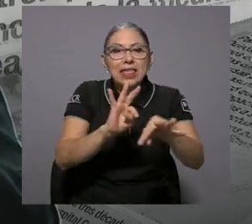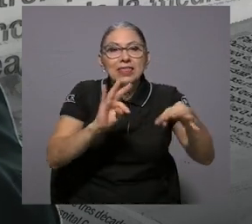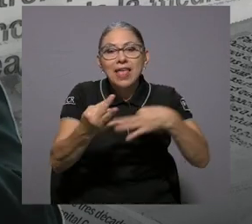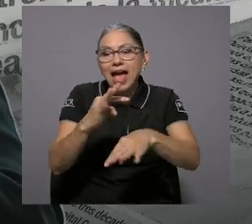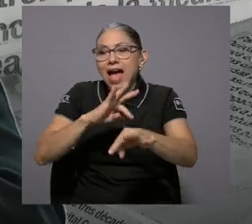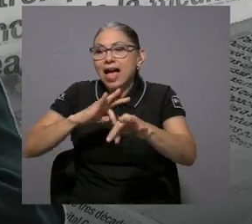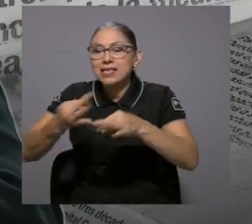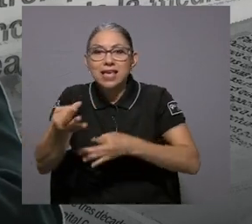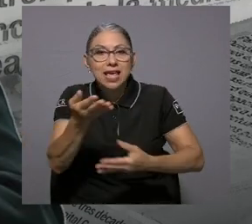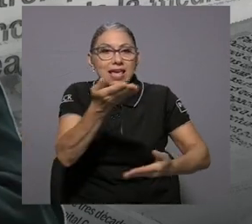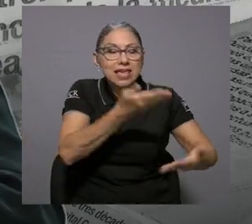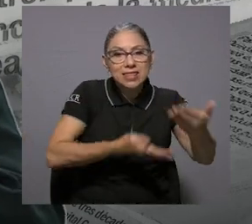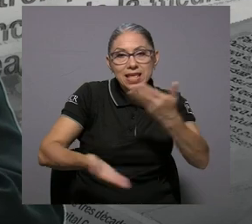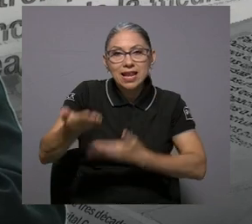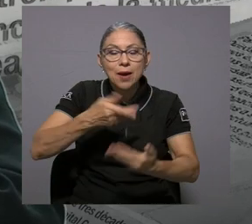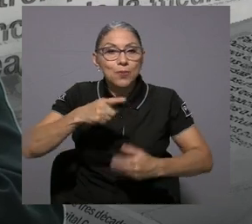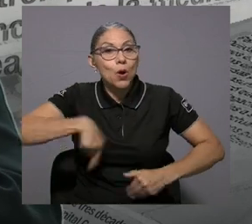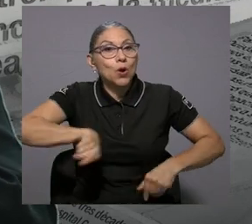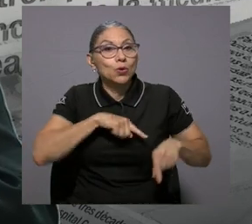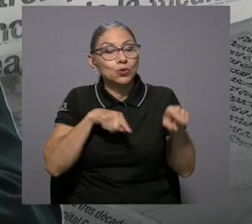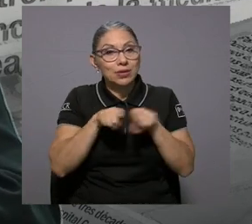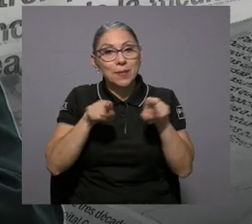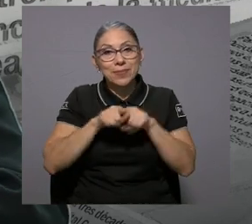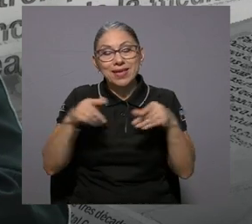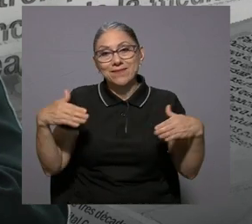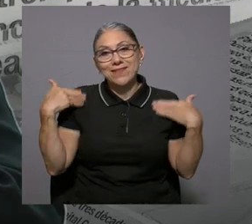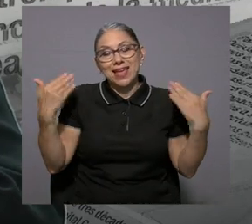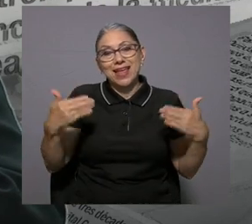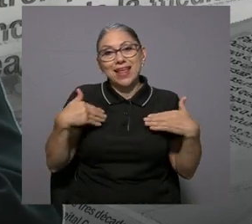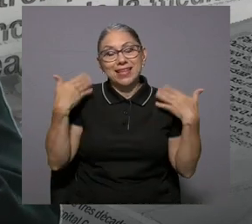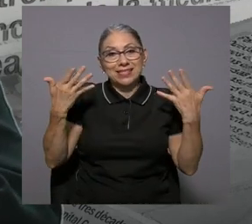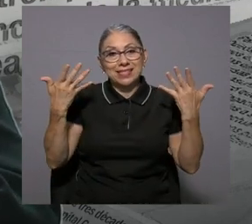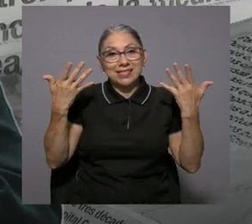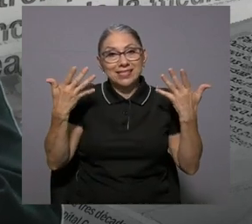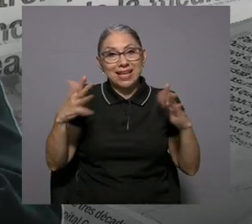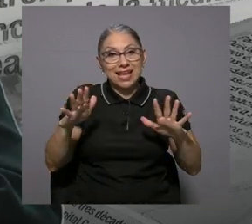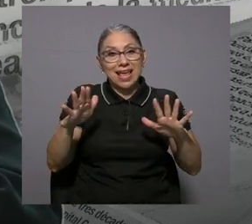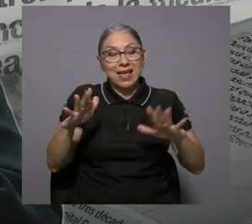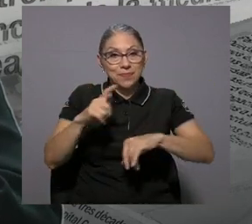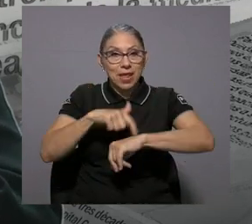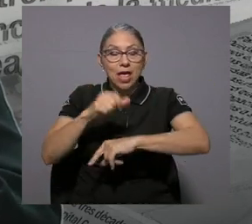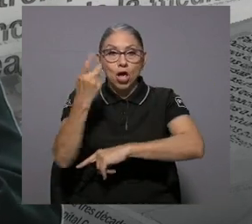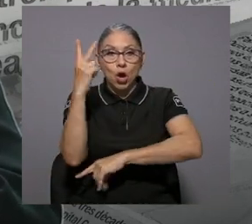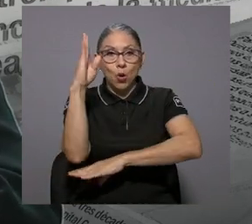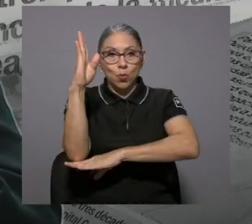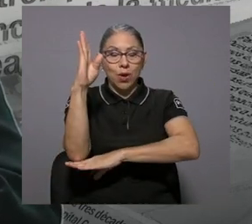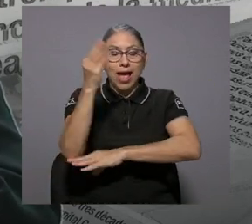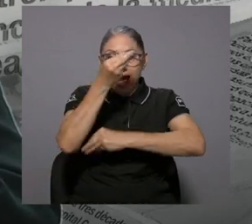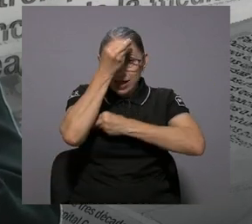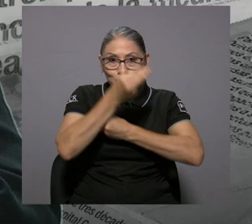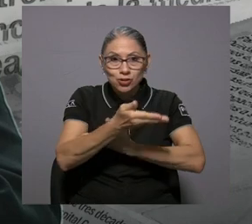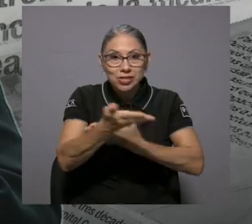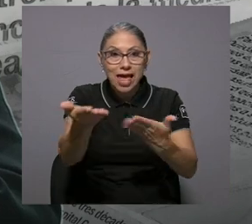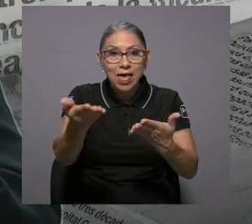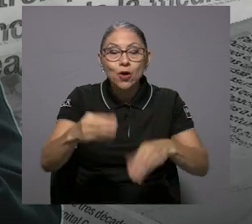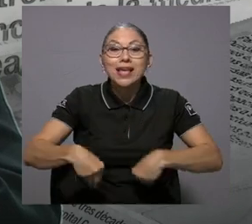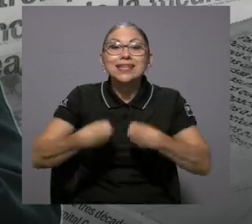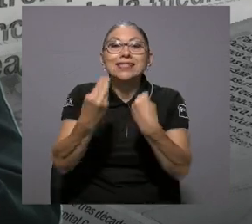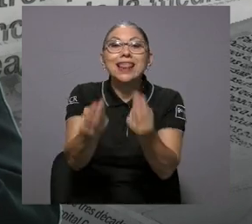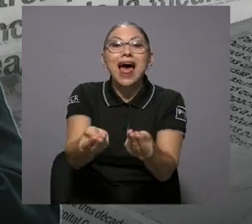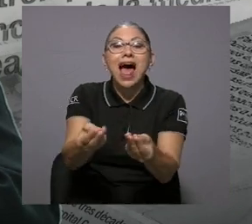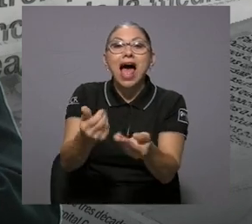intercambios. Estamos felices también de haber anunciado al mediodía el otorgamiento de 3 becas para